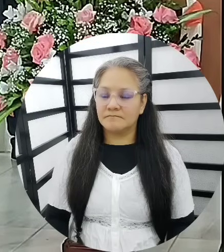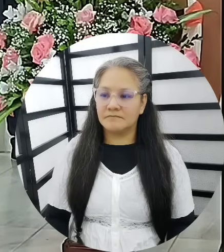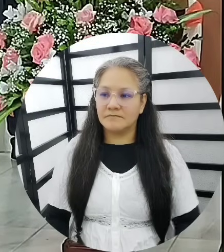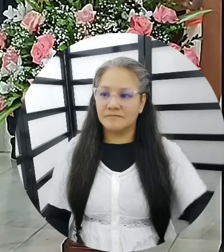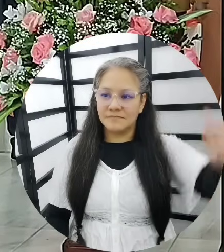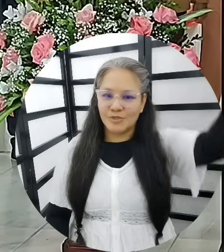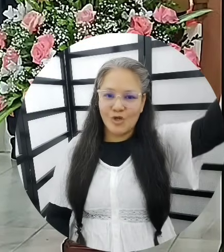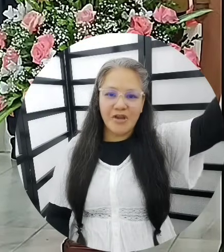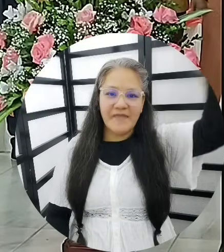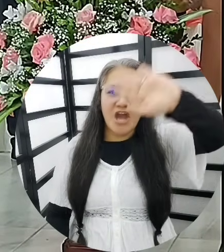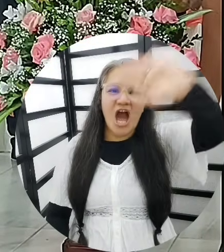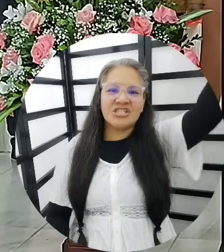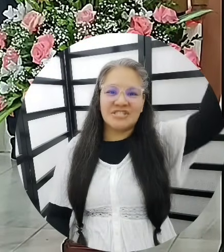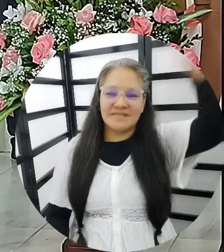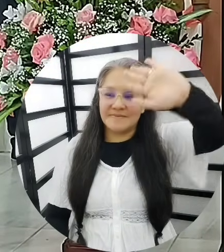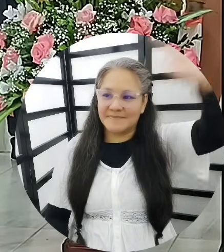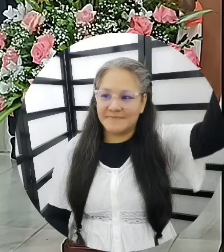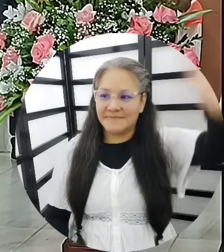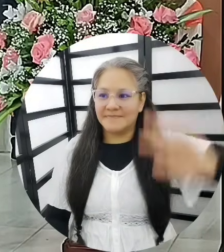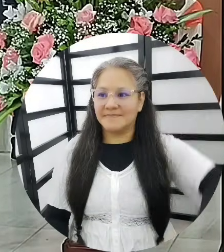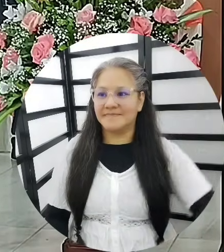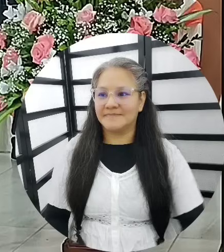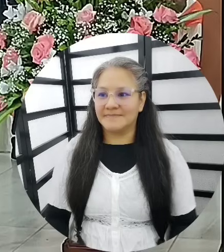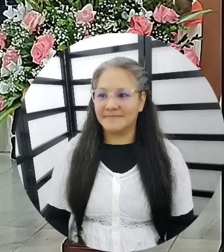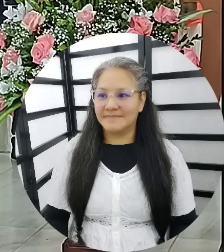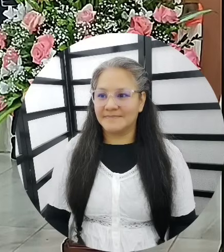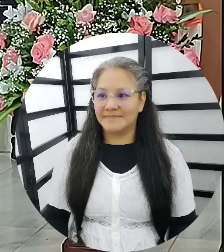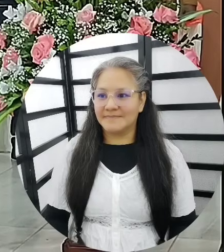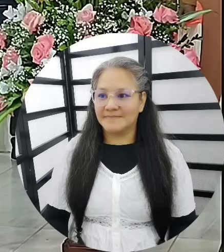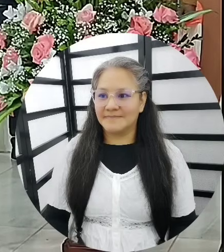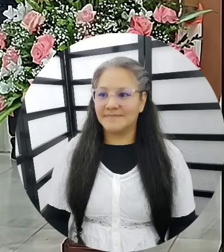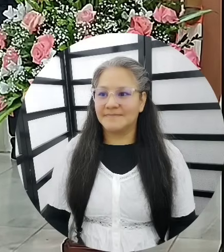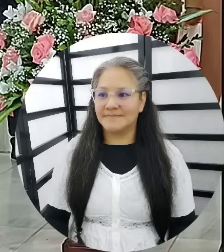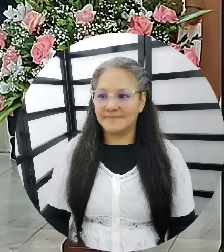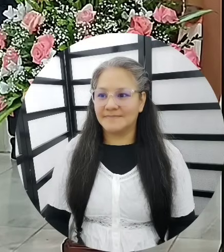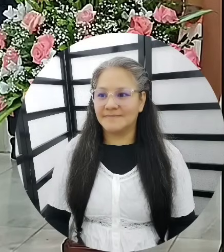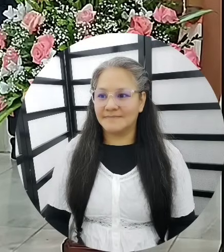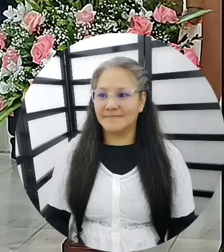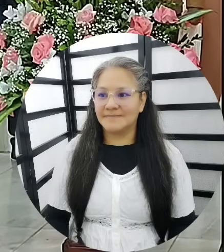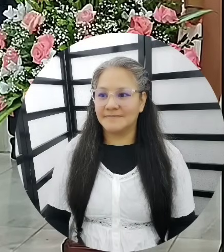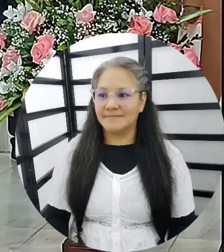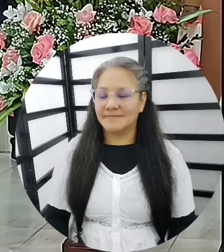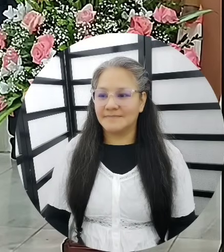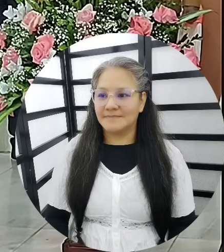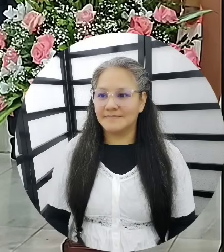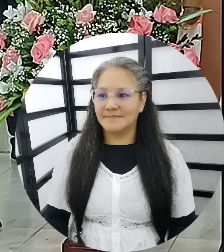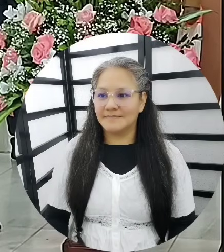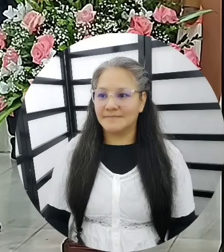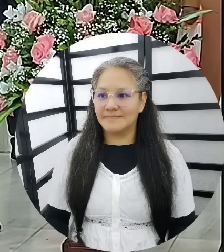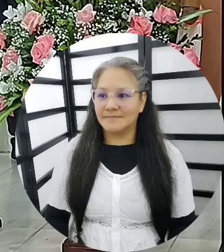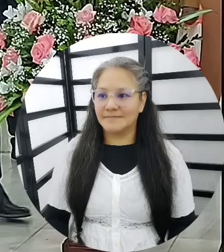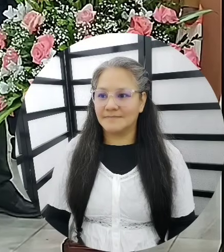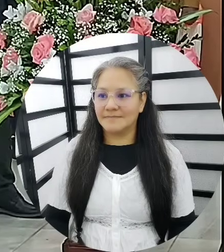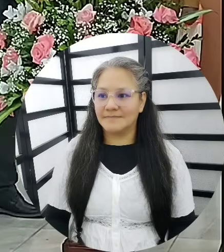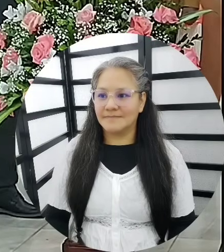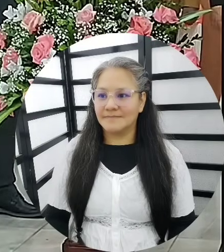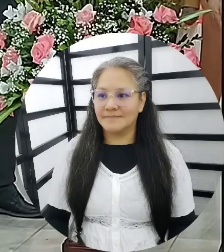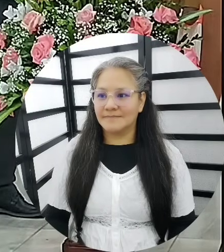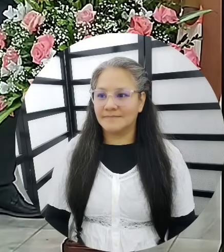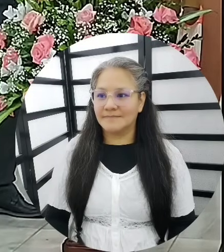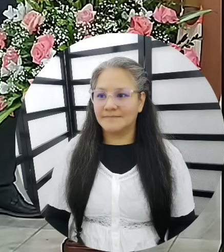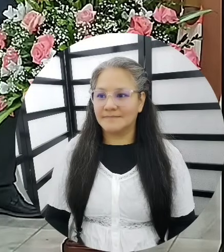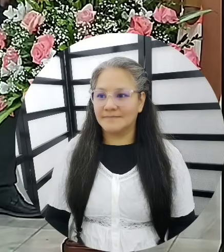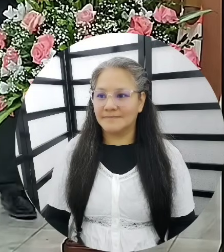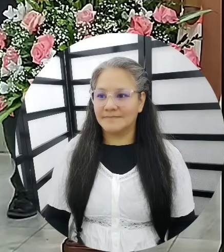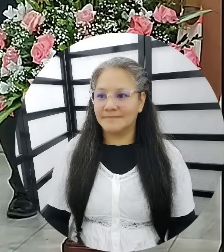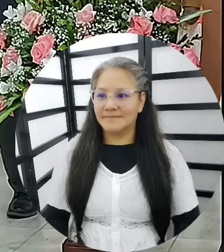trabajo. Aleluya. Y usted va a ver que mañana tiene pastores, tiene obreros, y donde se abre un campo allí usted